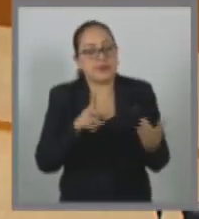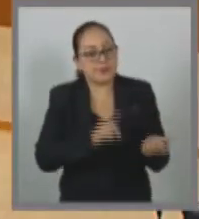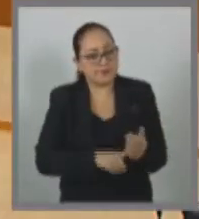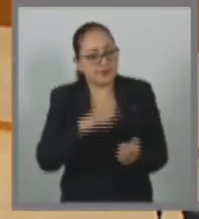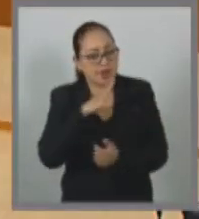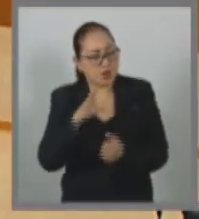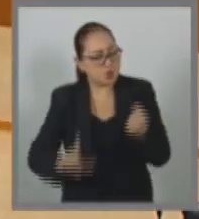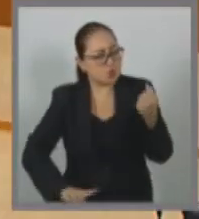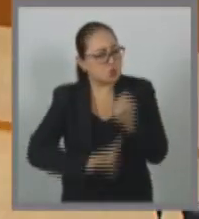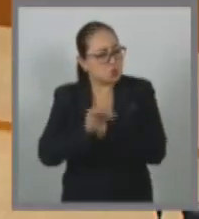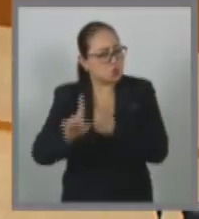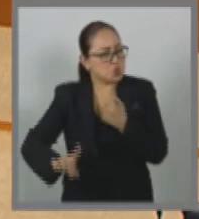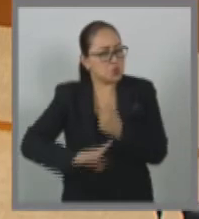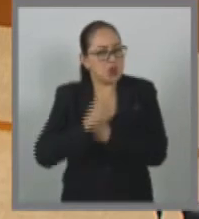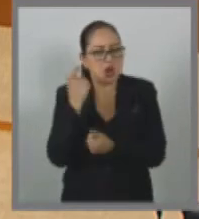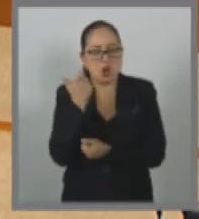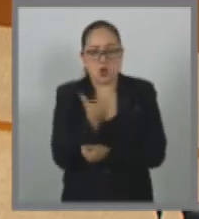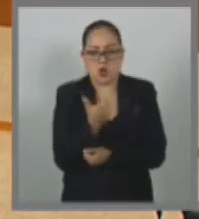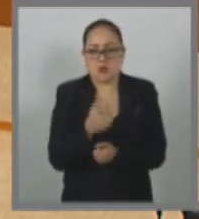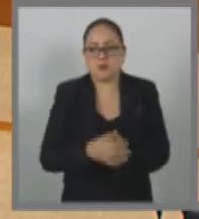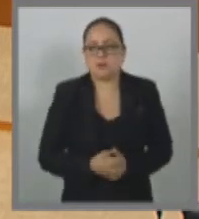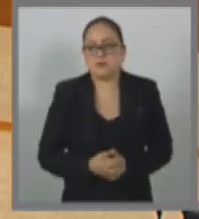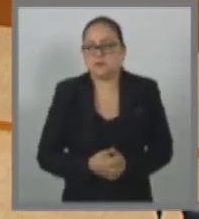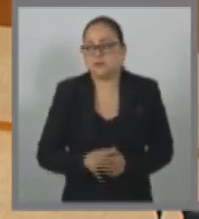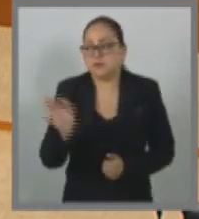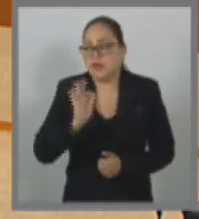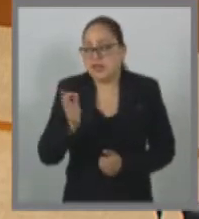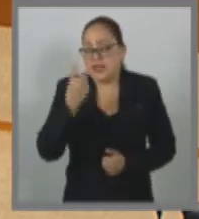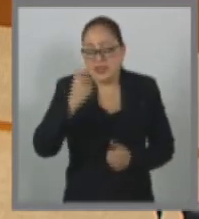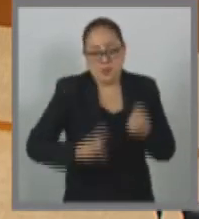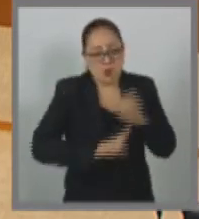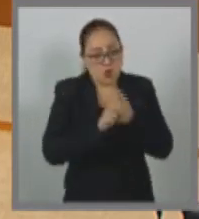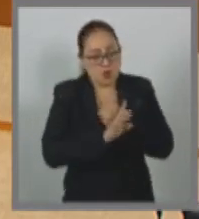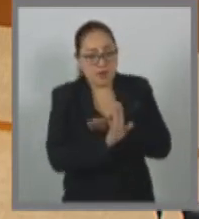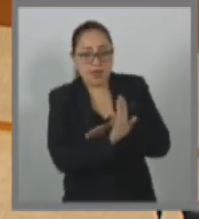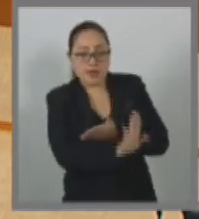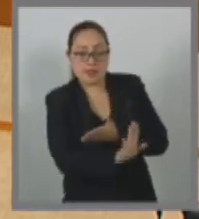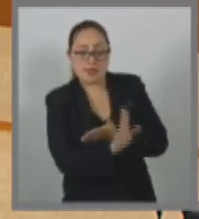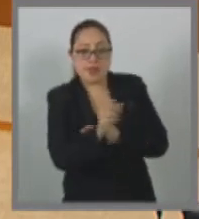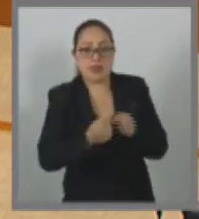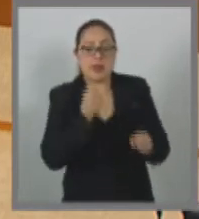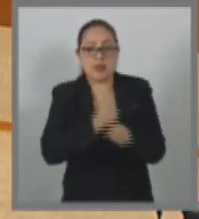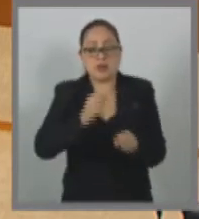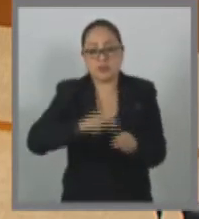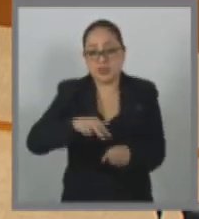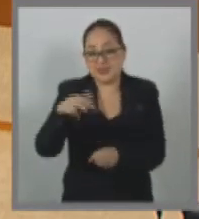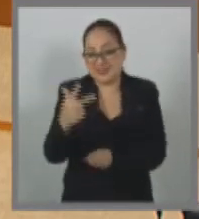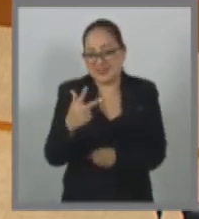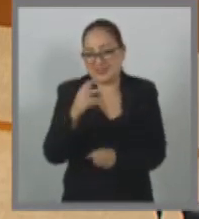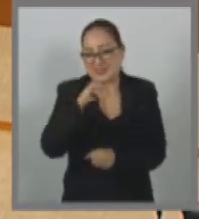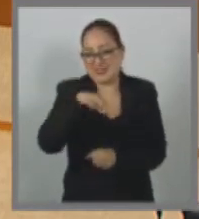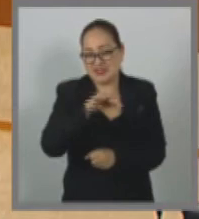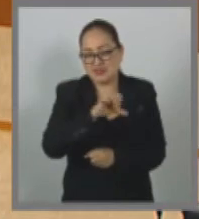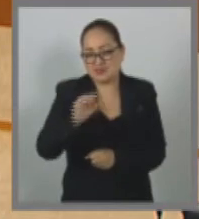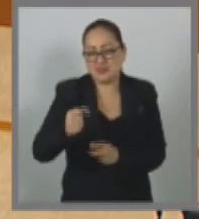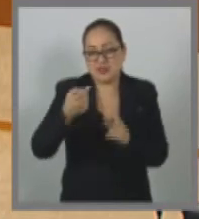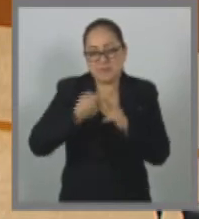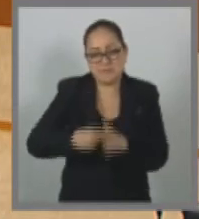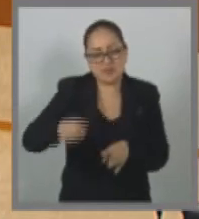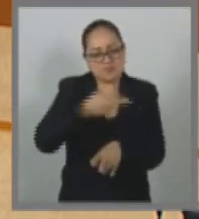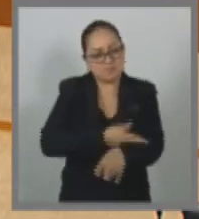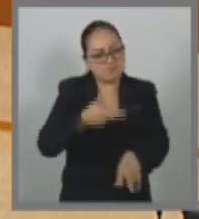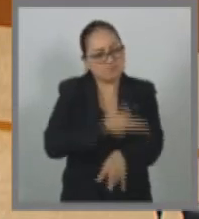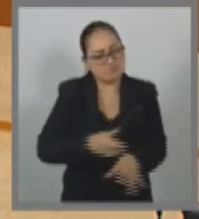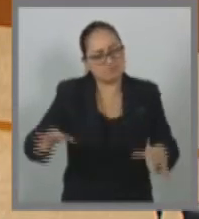quiebra técnica. Para evitar esa situación, en 2013 el IMSS inició un programa de saneamiento financiero que